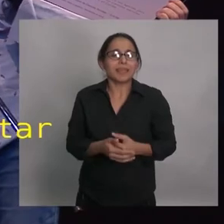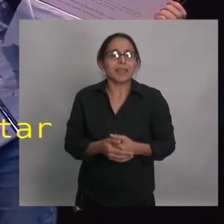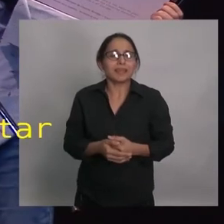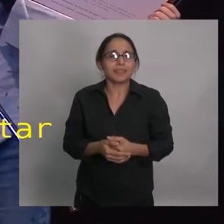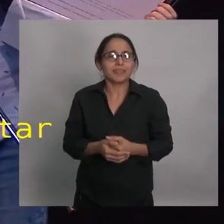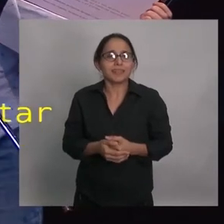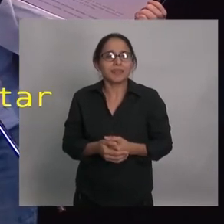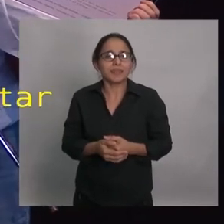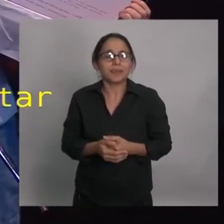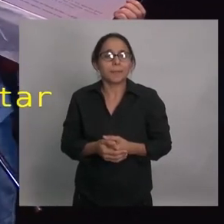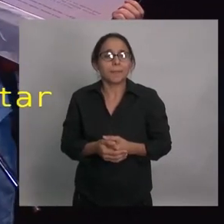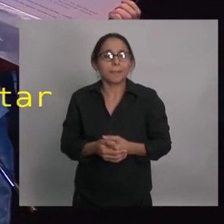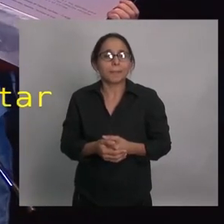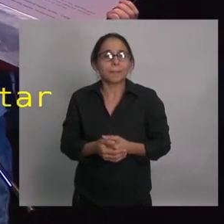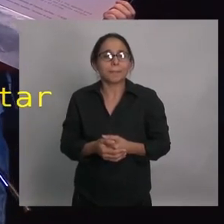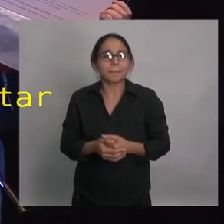representa